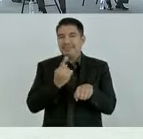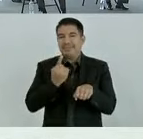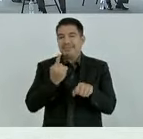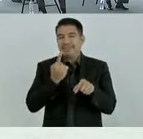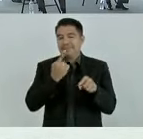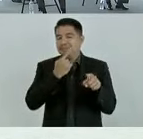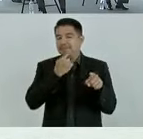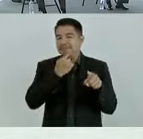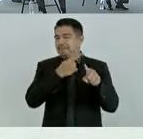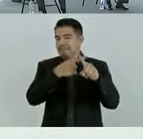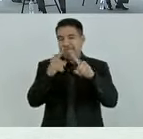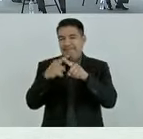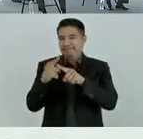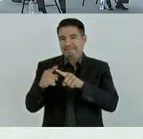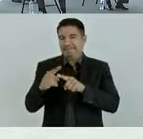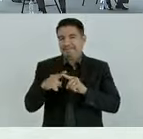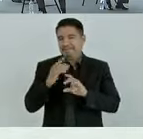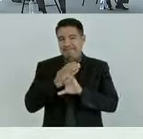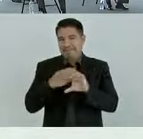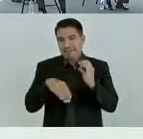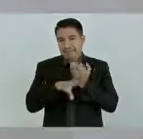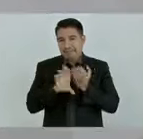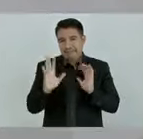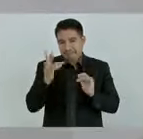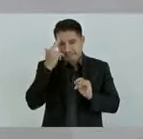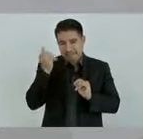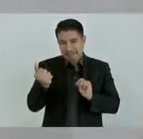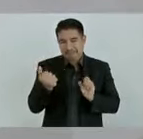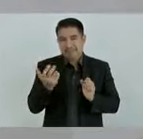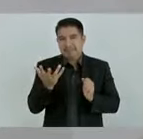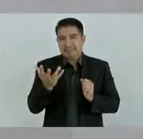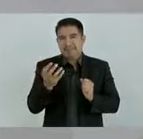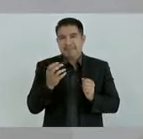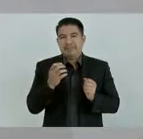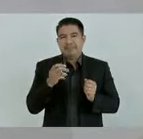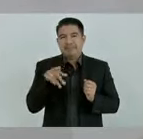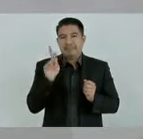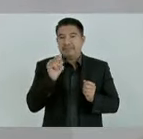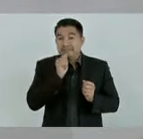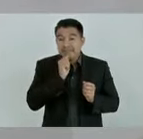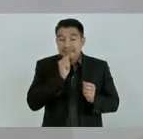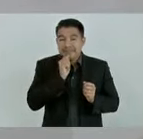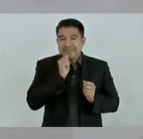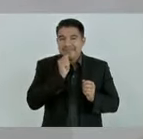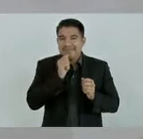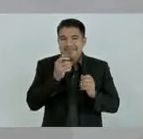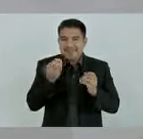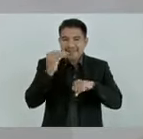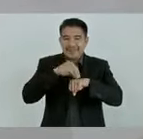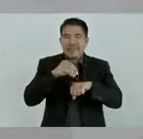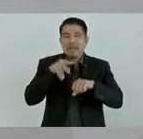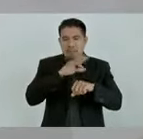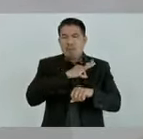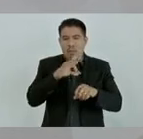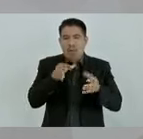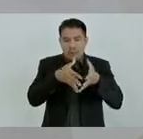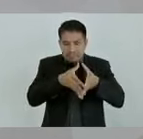razones, si no es posible que cuando menos se amplíe la